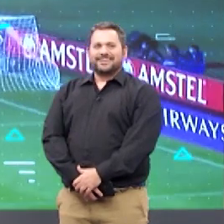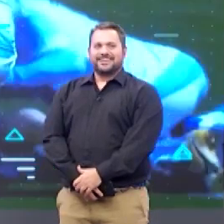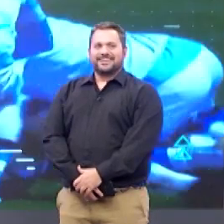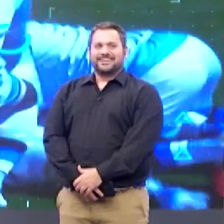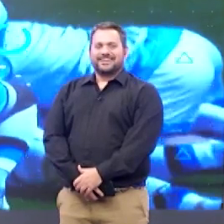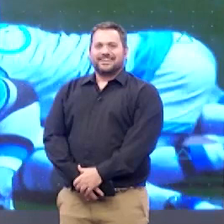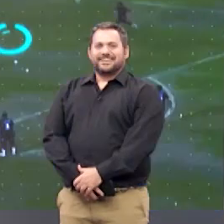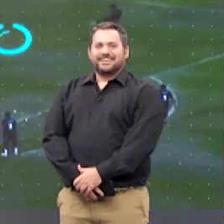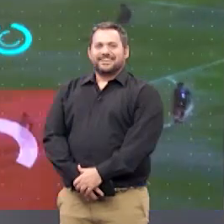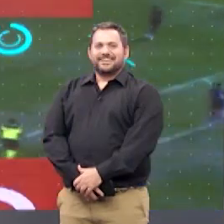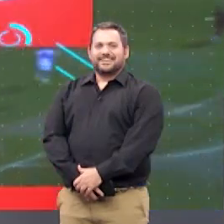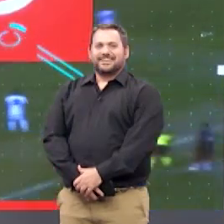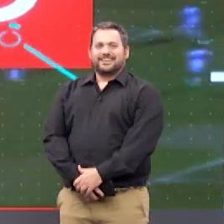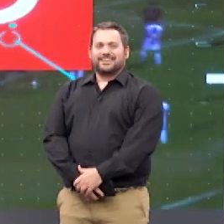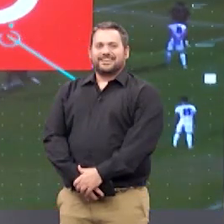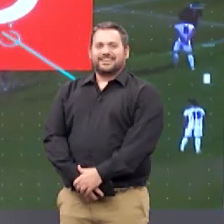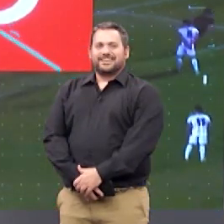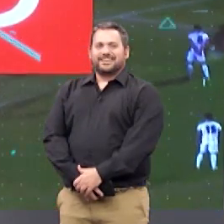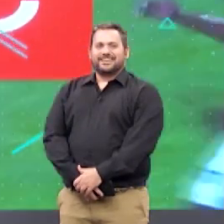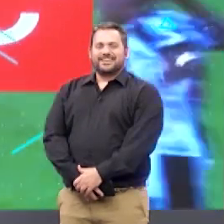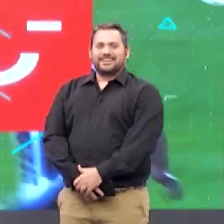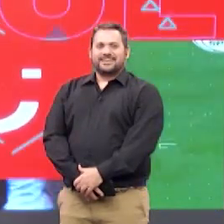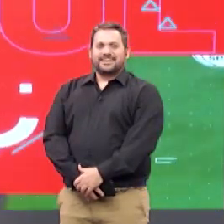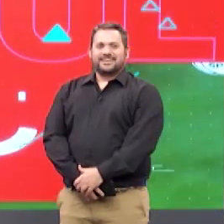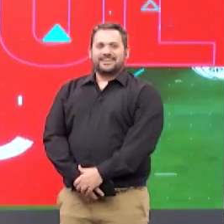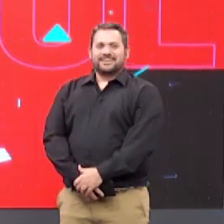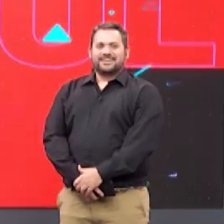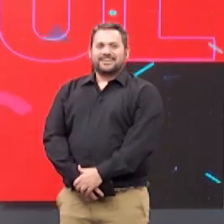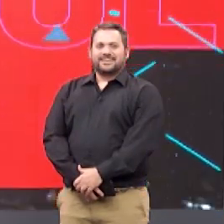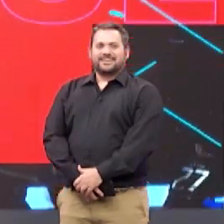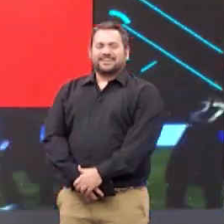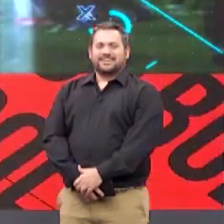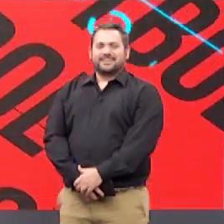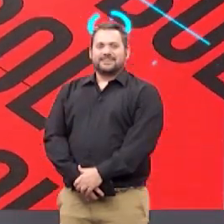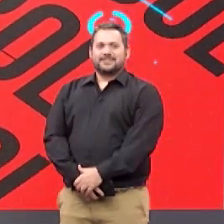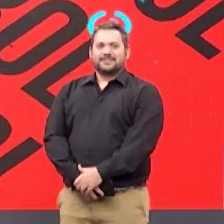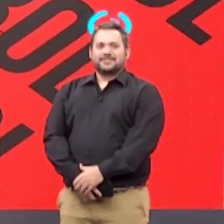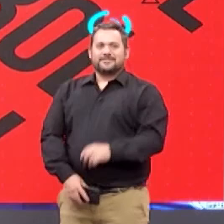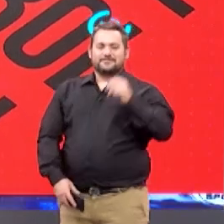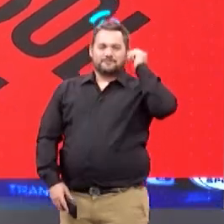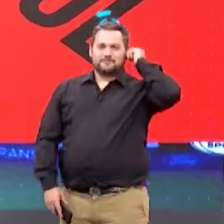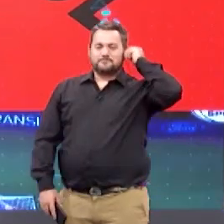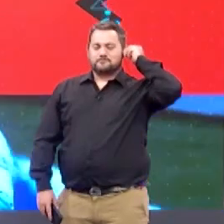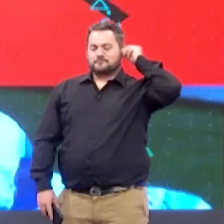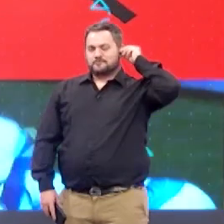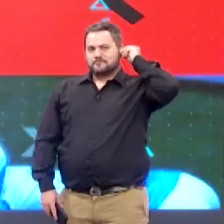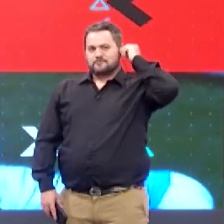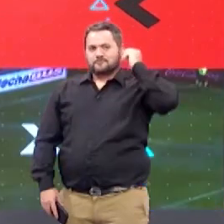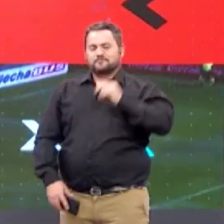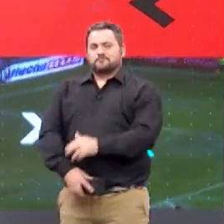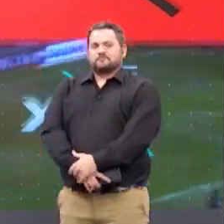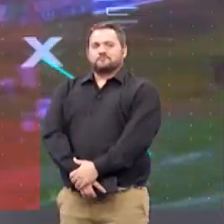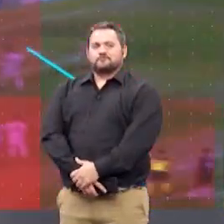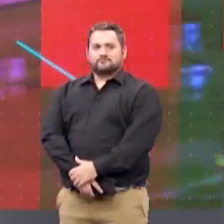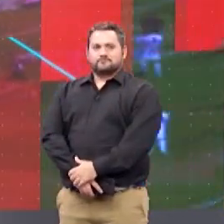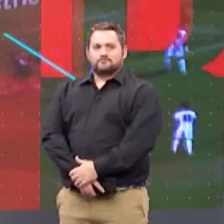puede ser, ¿eh? No sé, yo los veo, qué sé yo, tipos tan, sin conocerlos personalmente, ¿no? Tipos